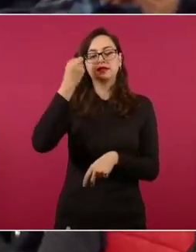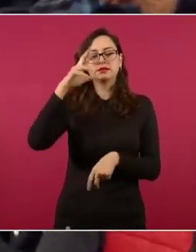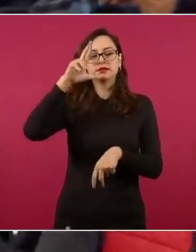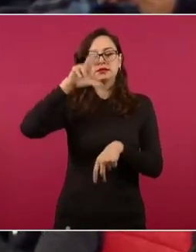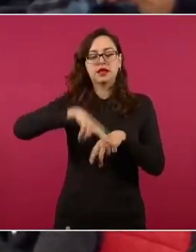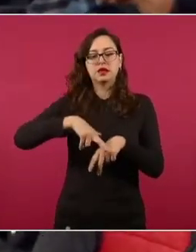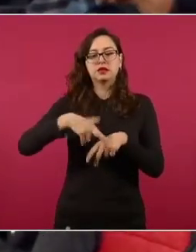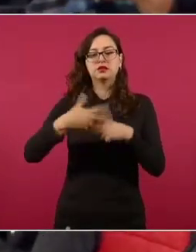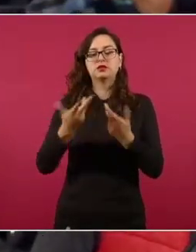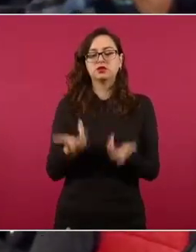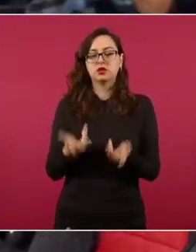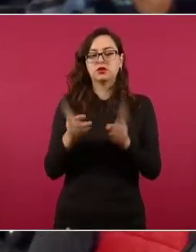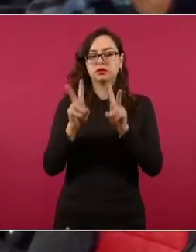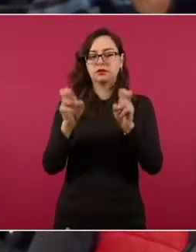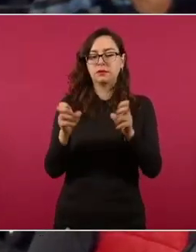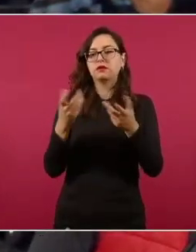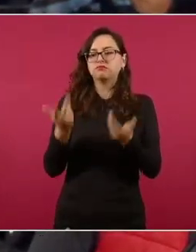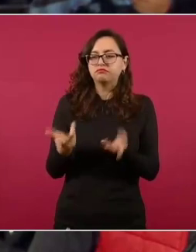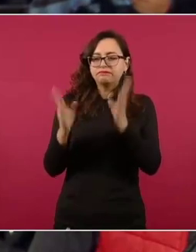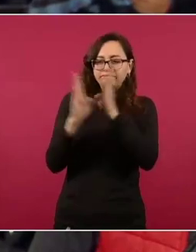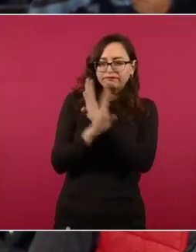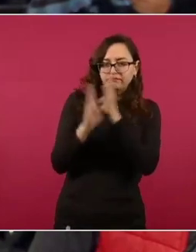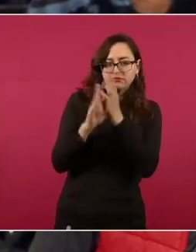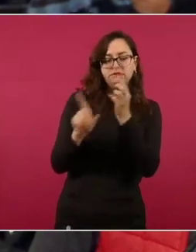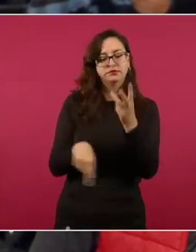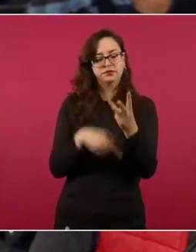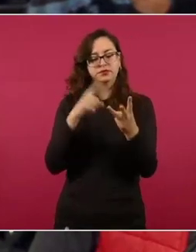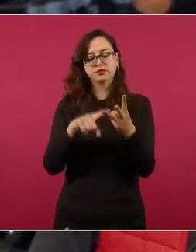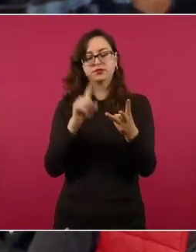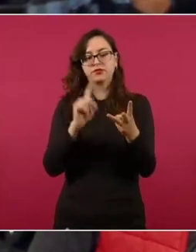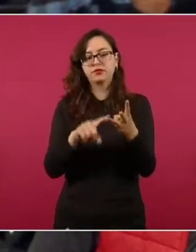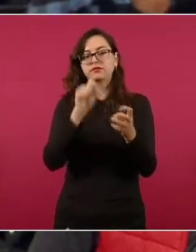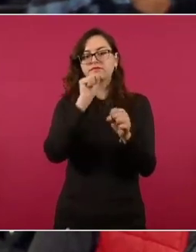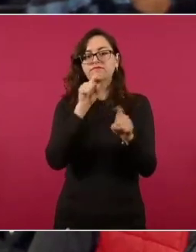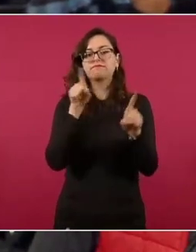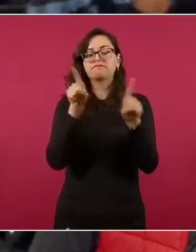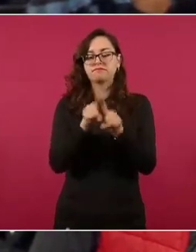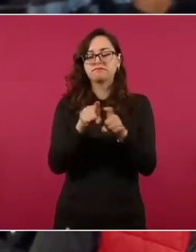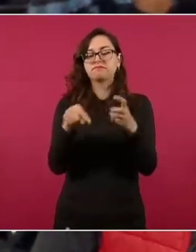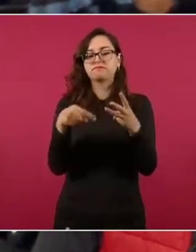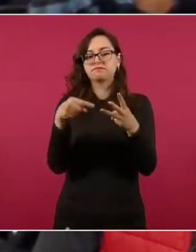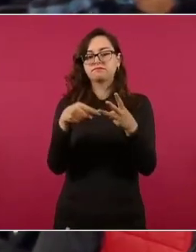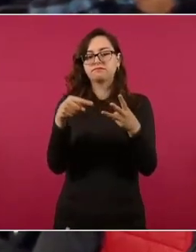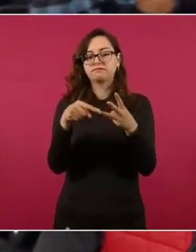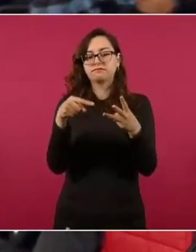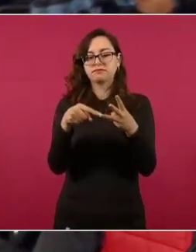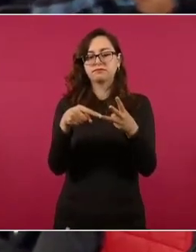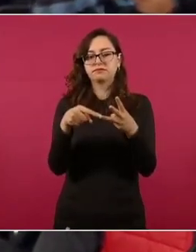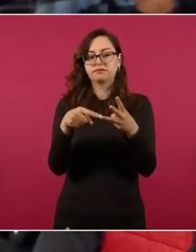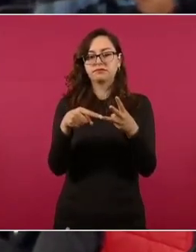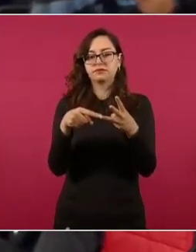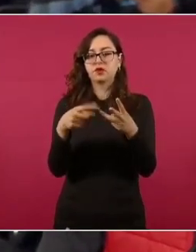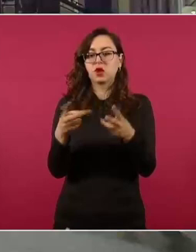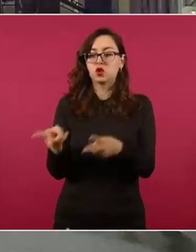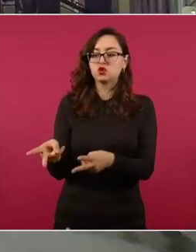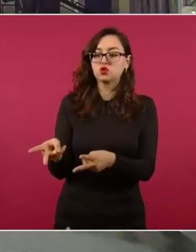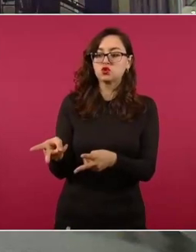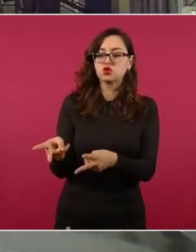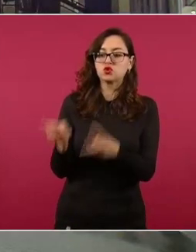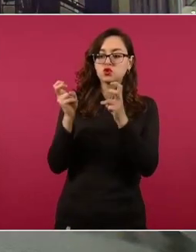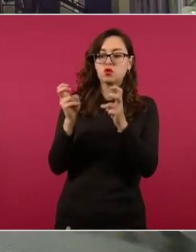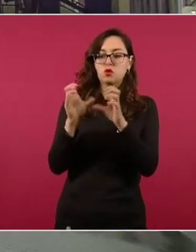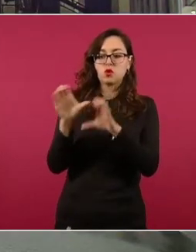Criminal. Están también pues investigados en esta lista de investigados por este robo y posible venta ilegal del